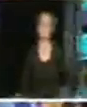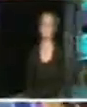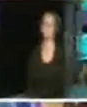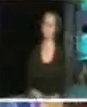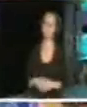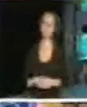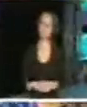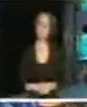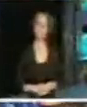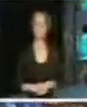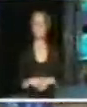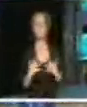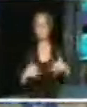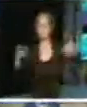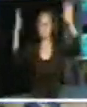mudar.